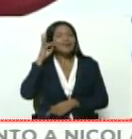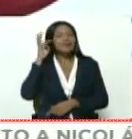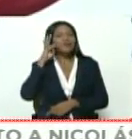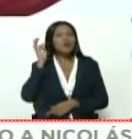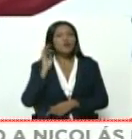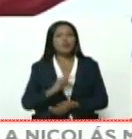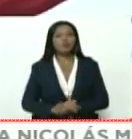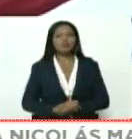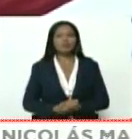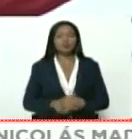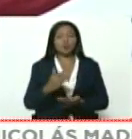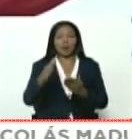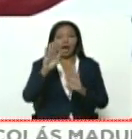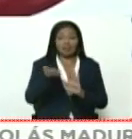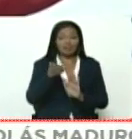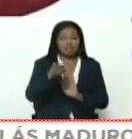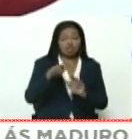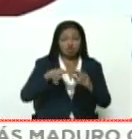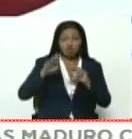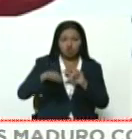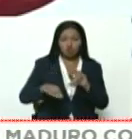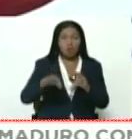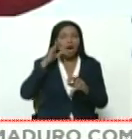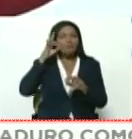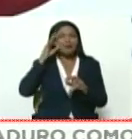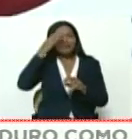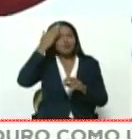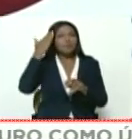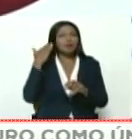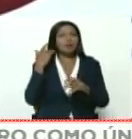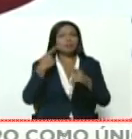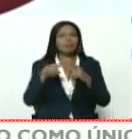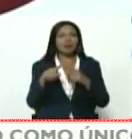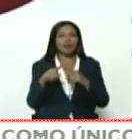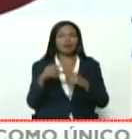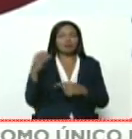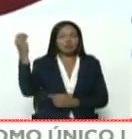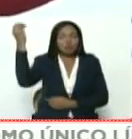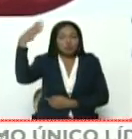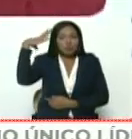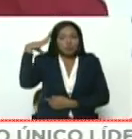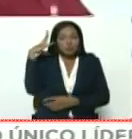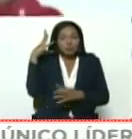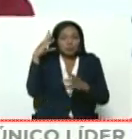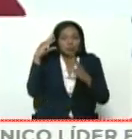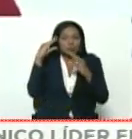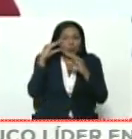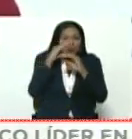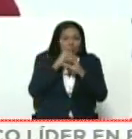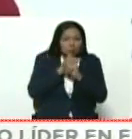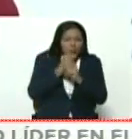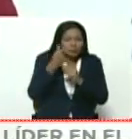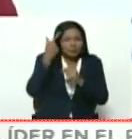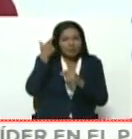Yo era catire cuando pequeño. Lo que pasa es que me pegó mucho sol después.